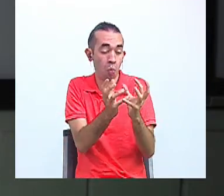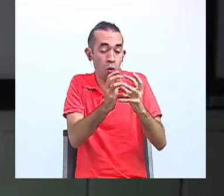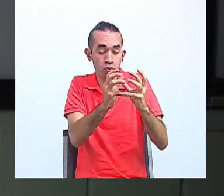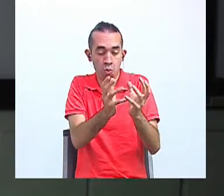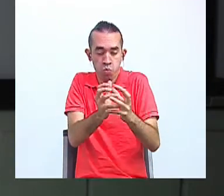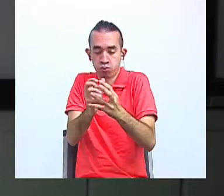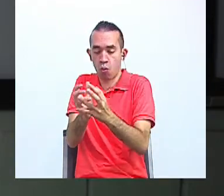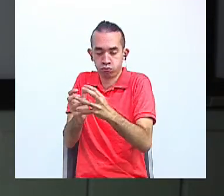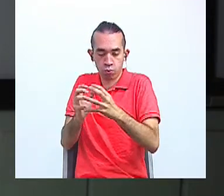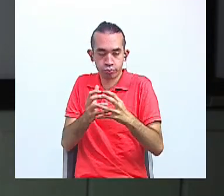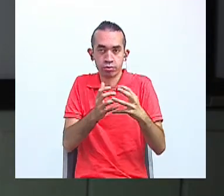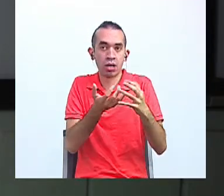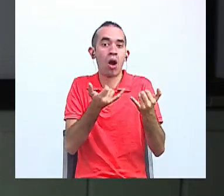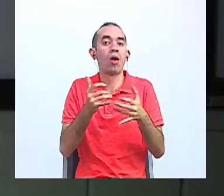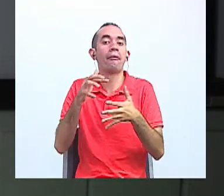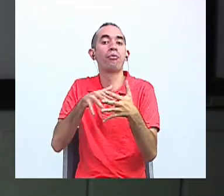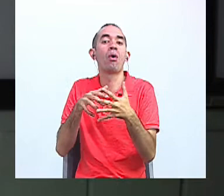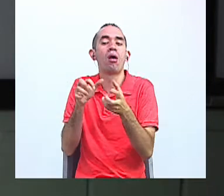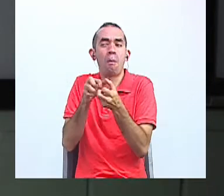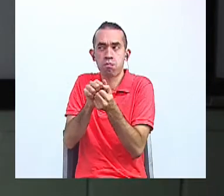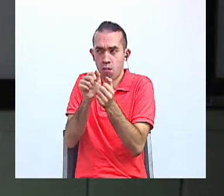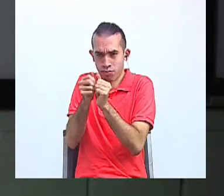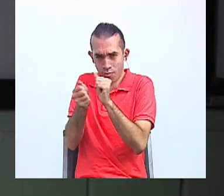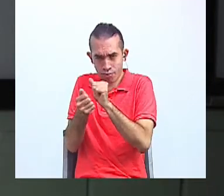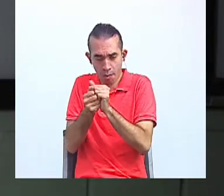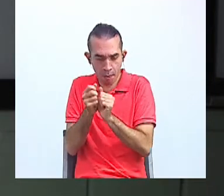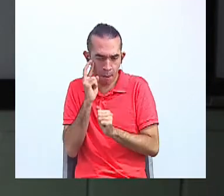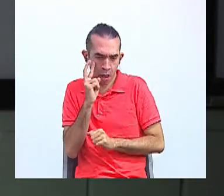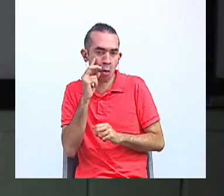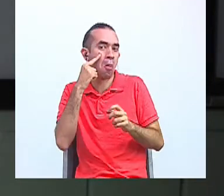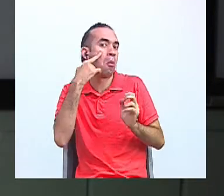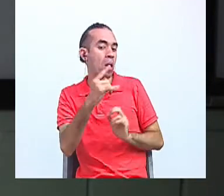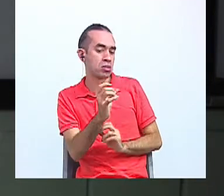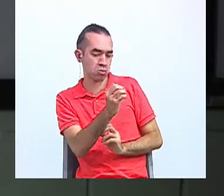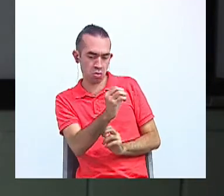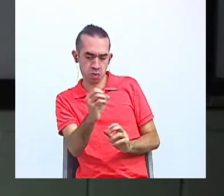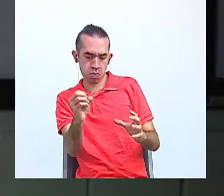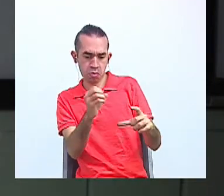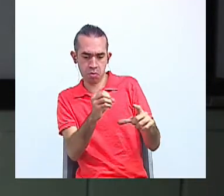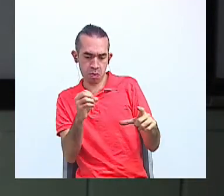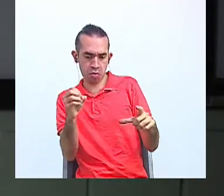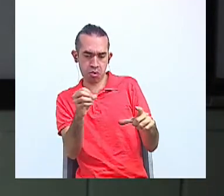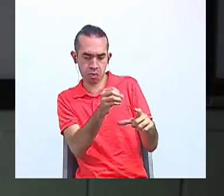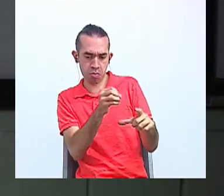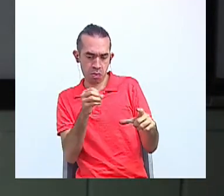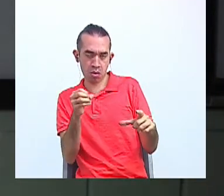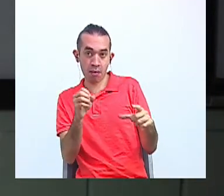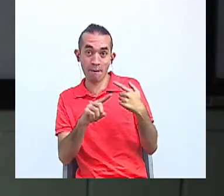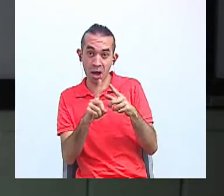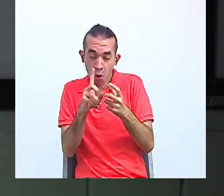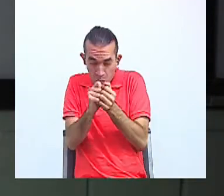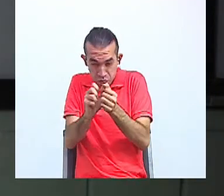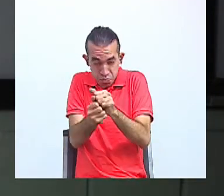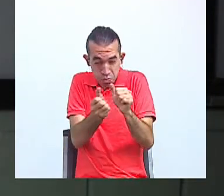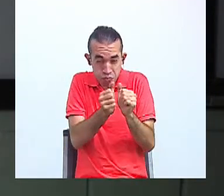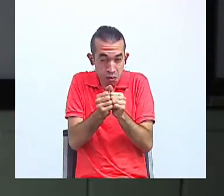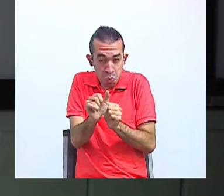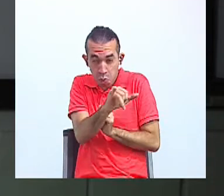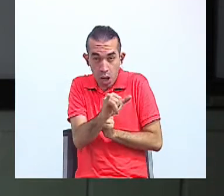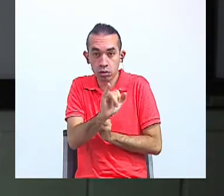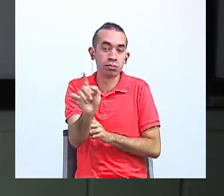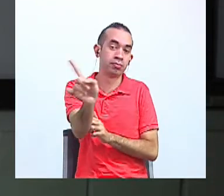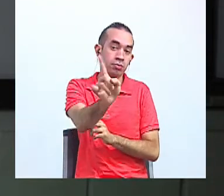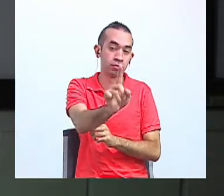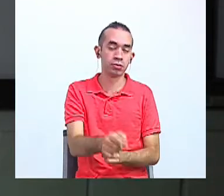densidad. Entonces vamos a ver que a pesar de que son esferas parecidas, su densidad no es la misma. Para ello